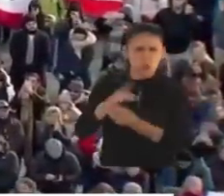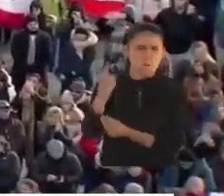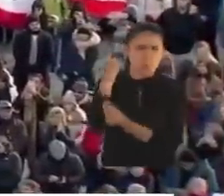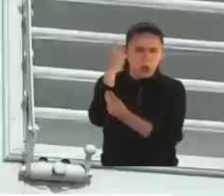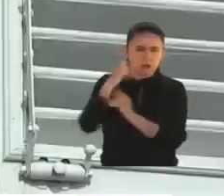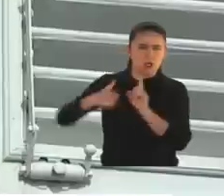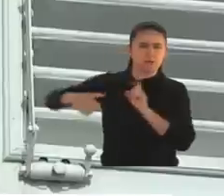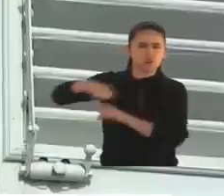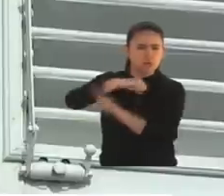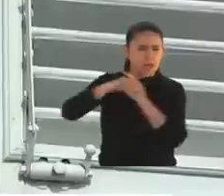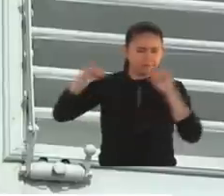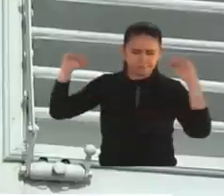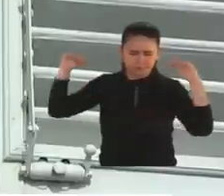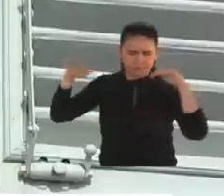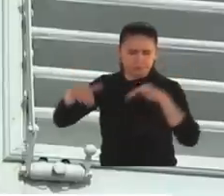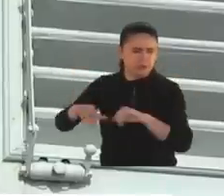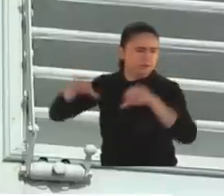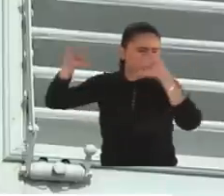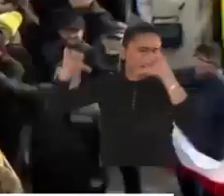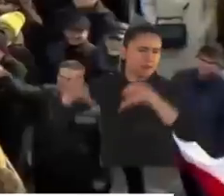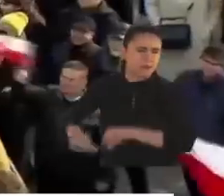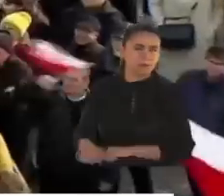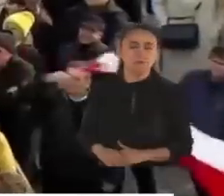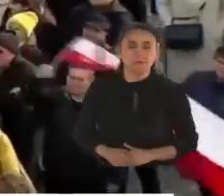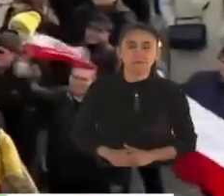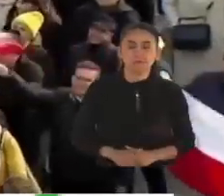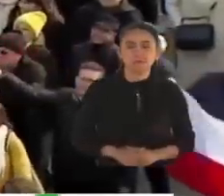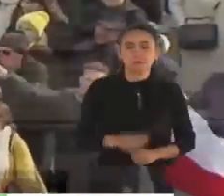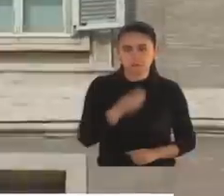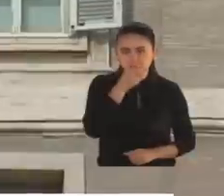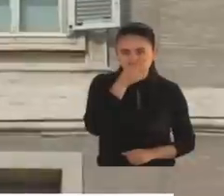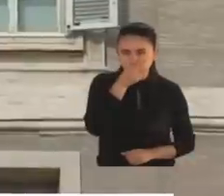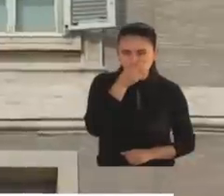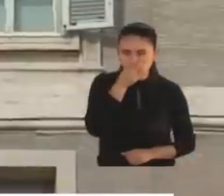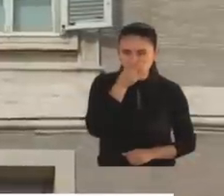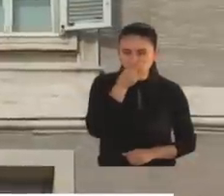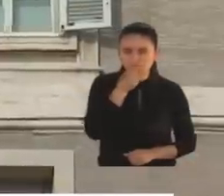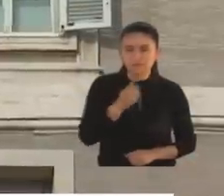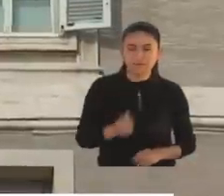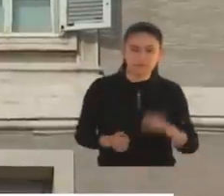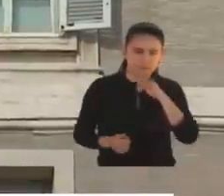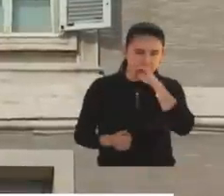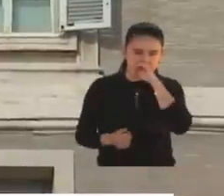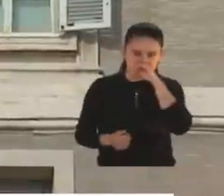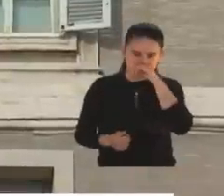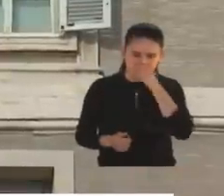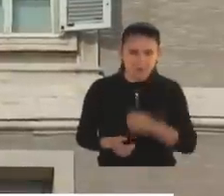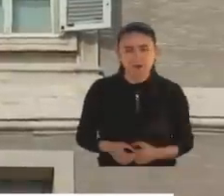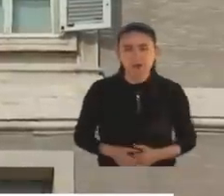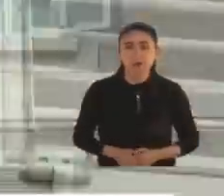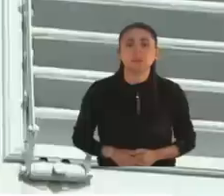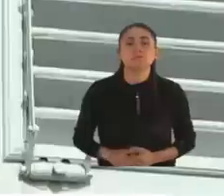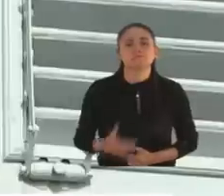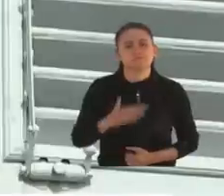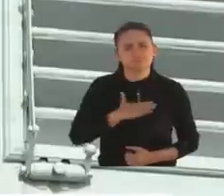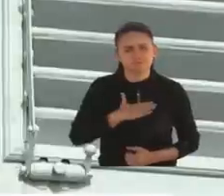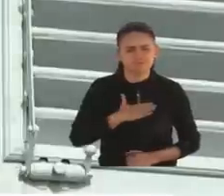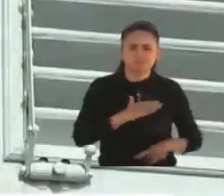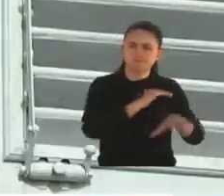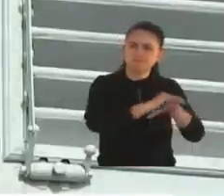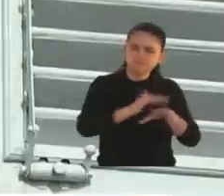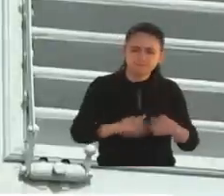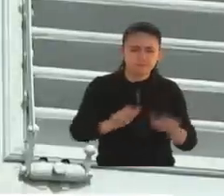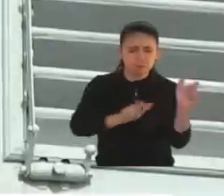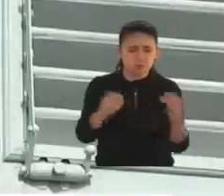social. Si può progettare... Invito a pregare perché cessino gli atti di violenza in Perù. Les invito a rezar porque